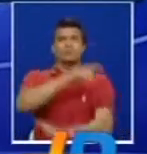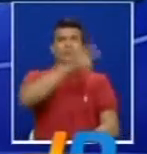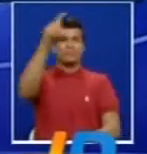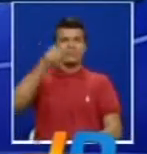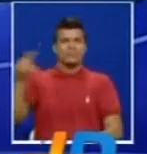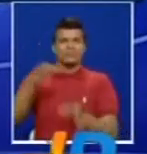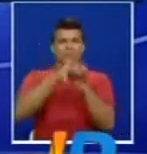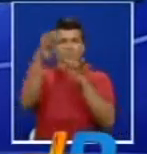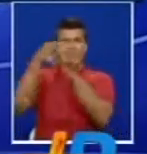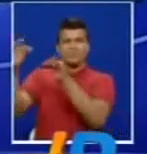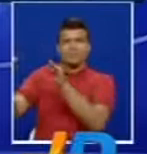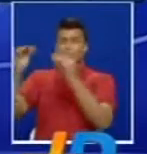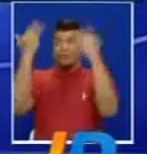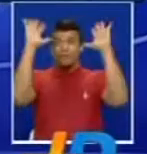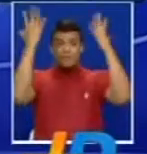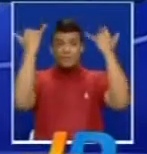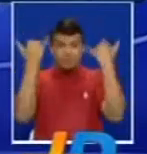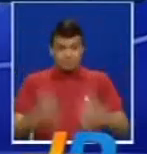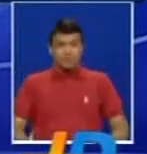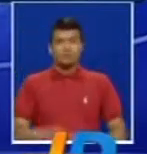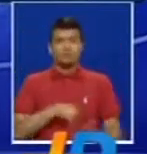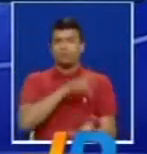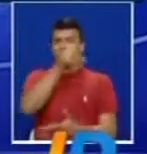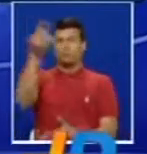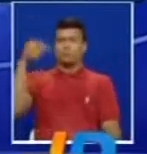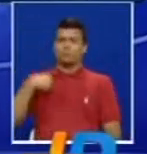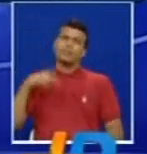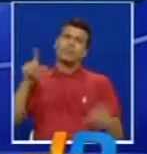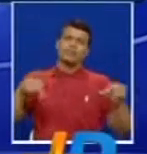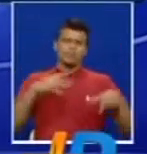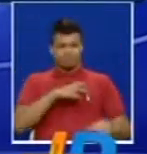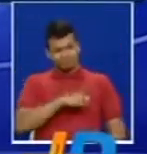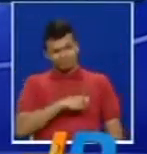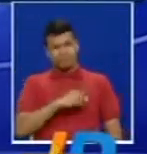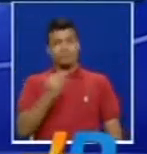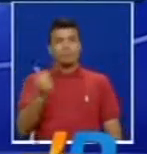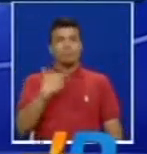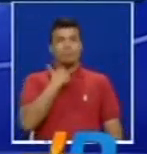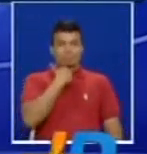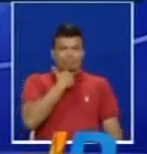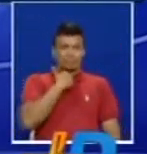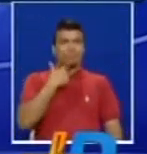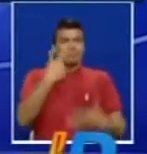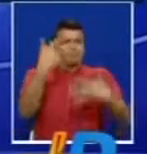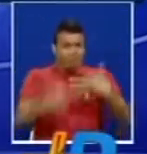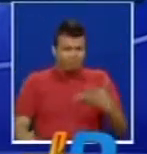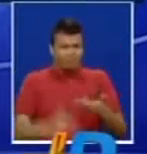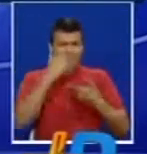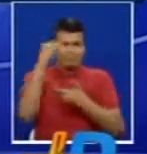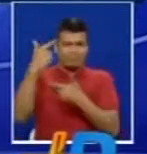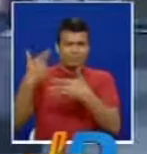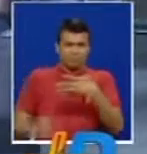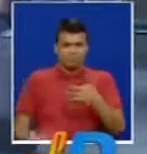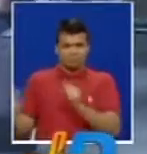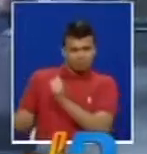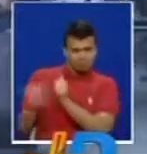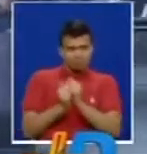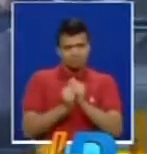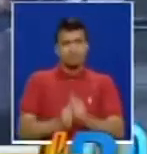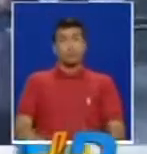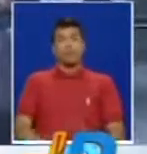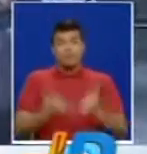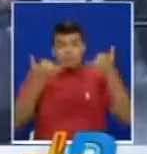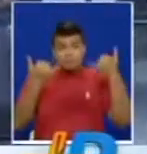término de las fiestas de fin de año. La nostalgia, los regalos y en muchos casos los bolsillos vacíos son sus acompañantes. Terminan